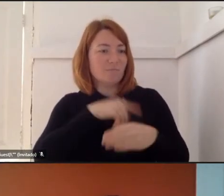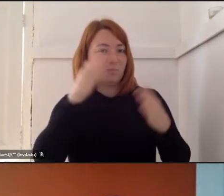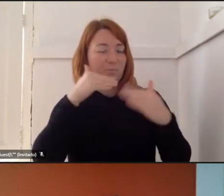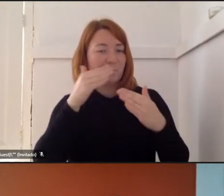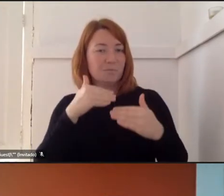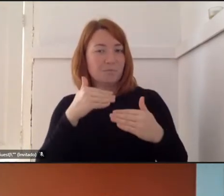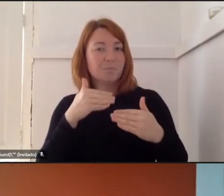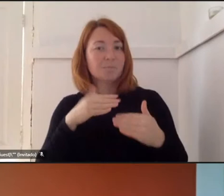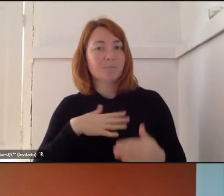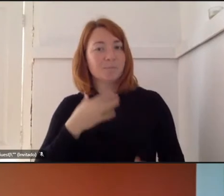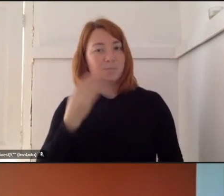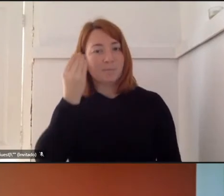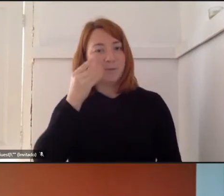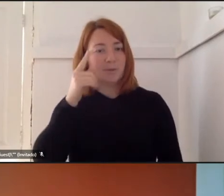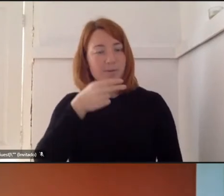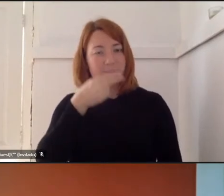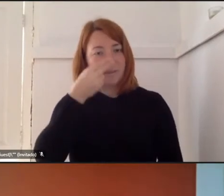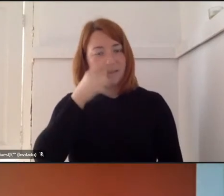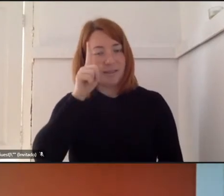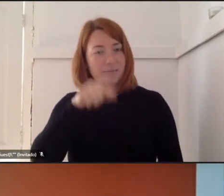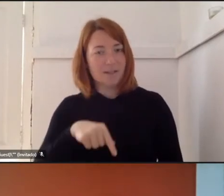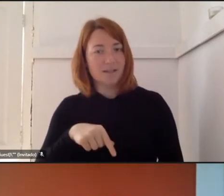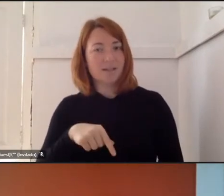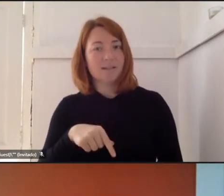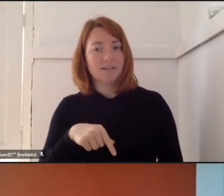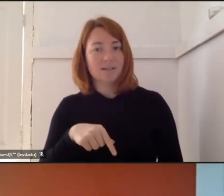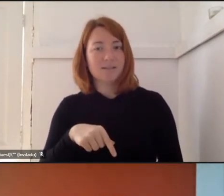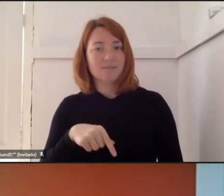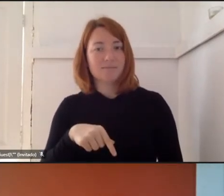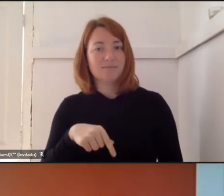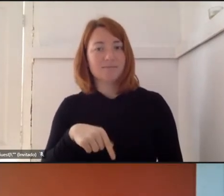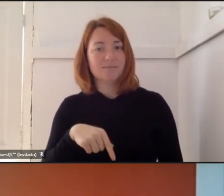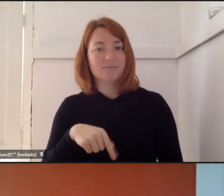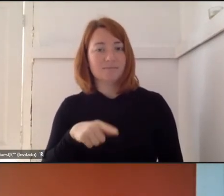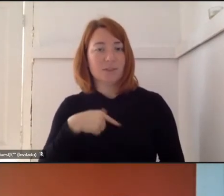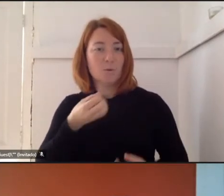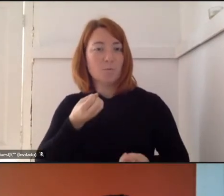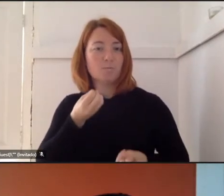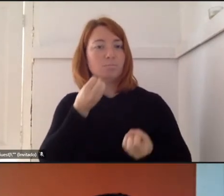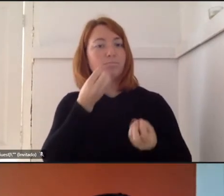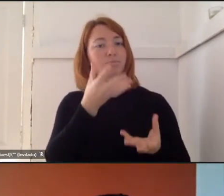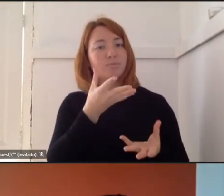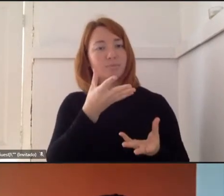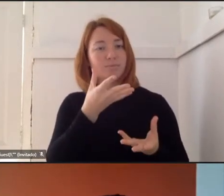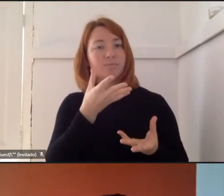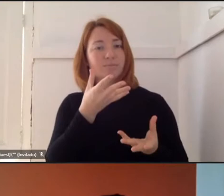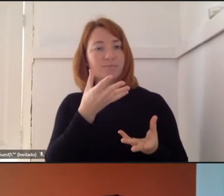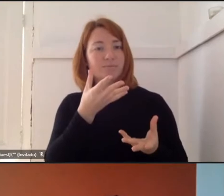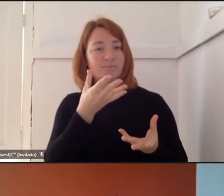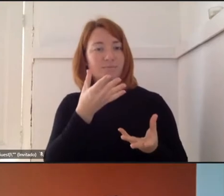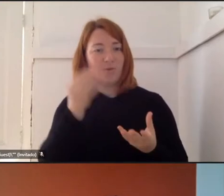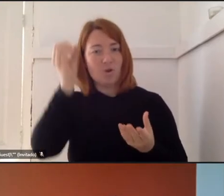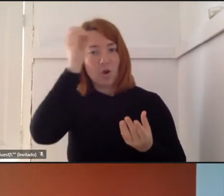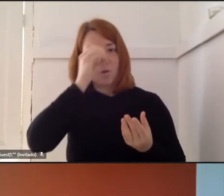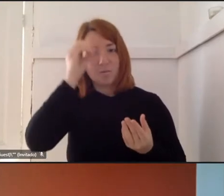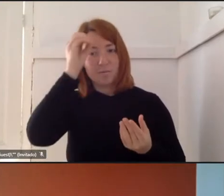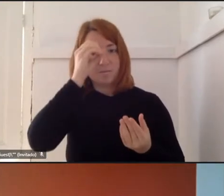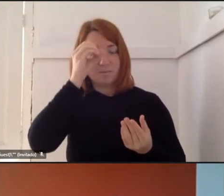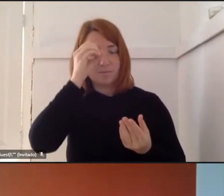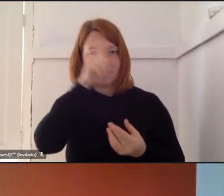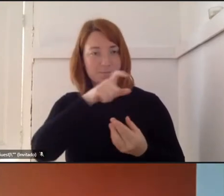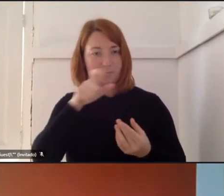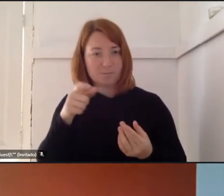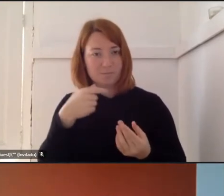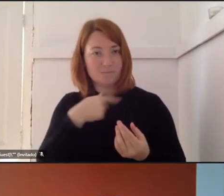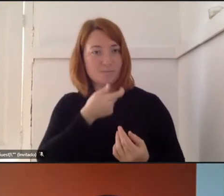pienso que es interesante también hacerte llegar esa satisfacción por la presentación que